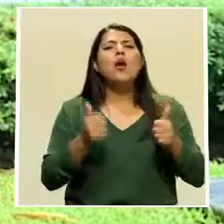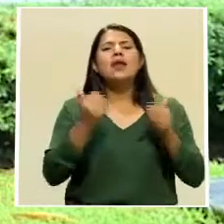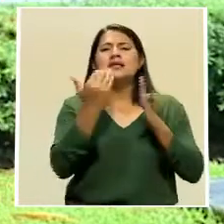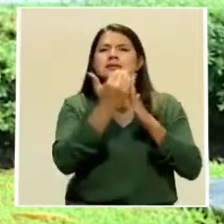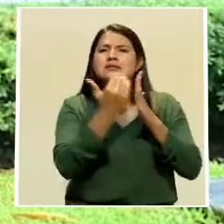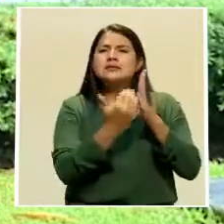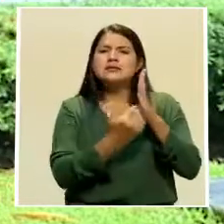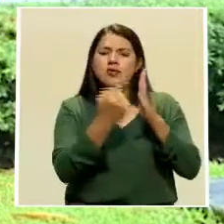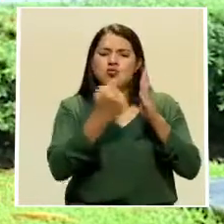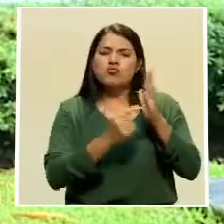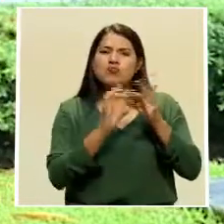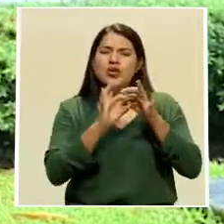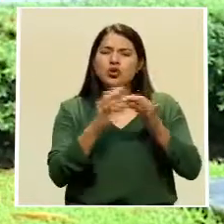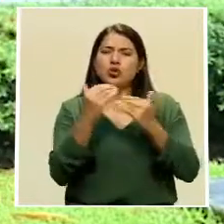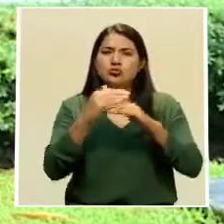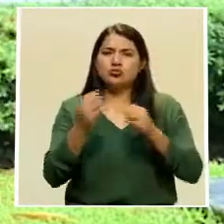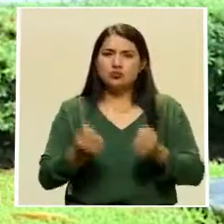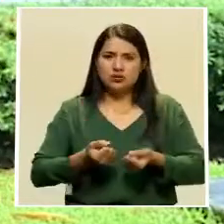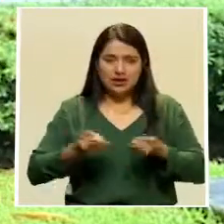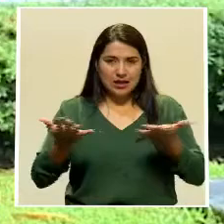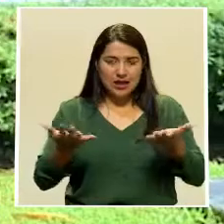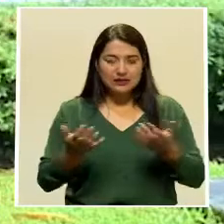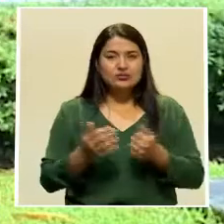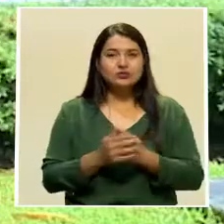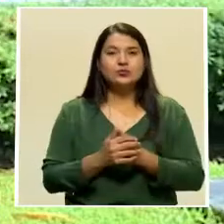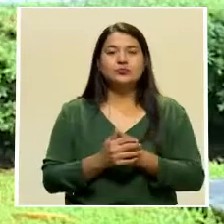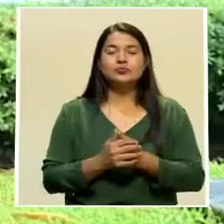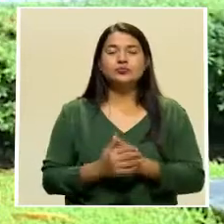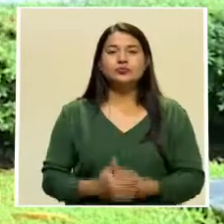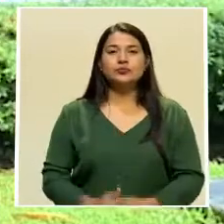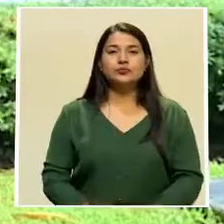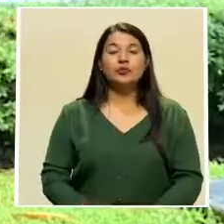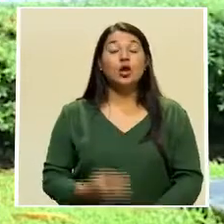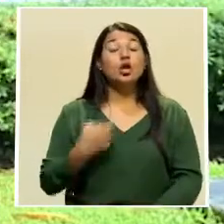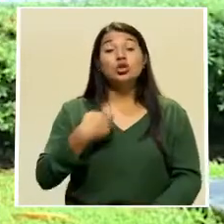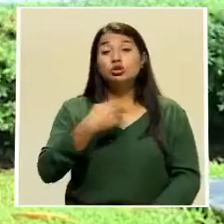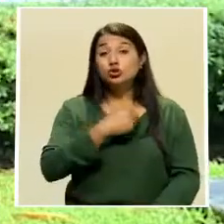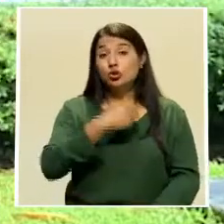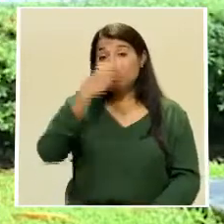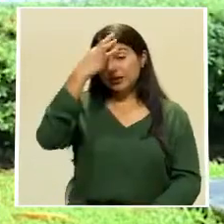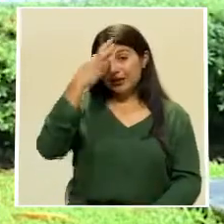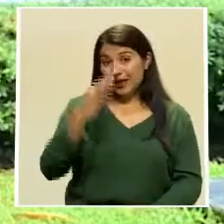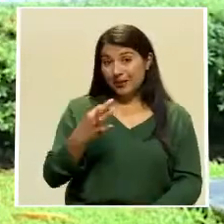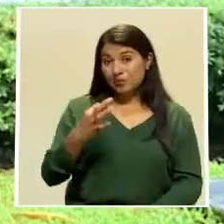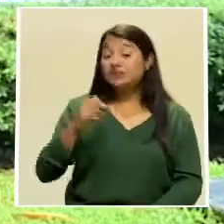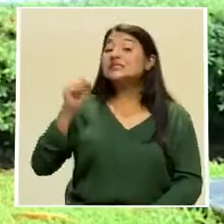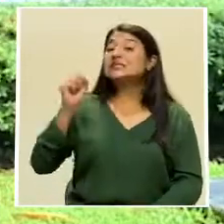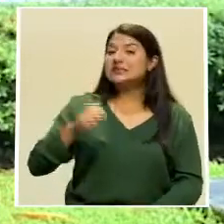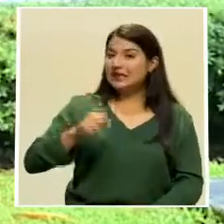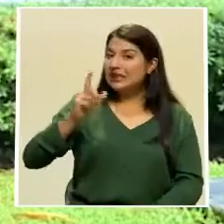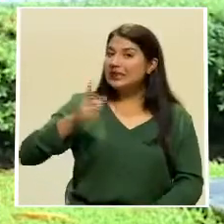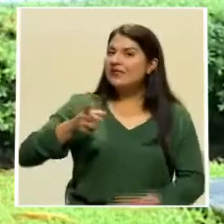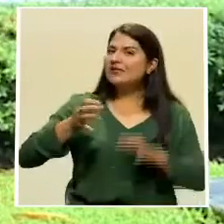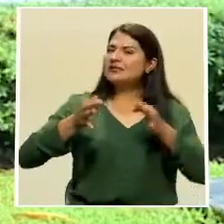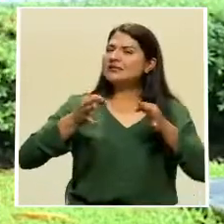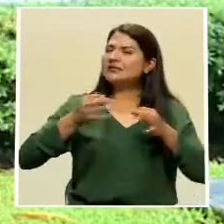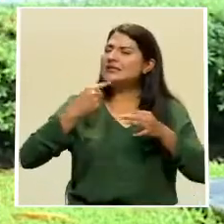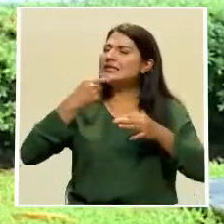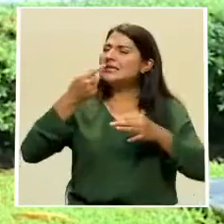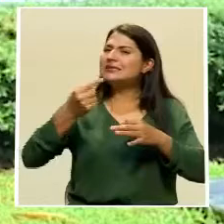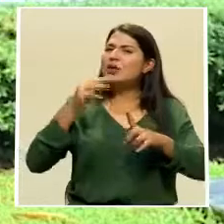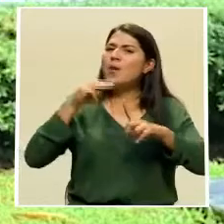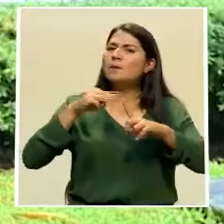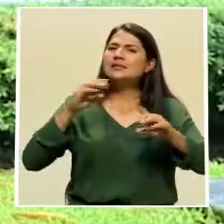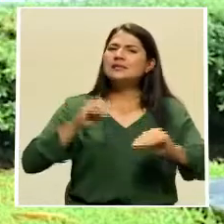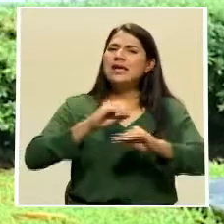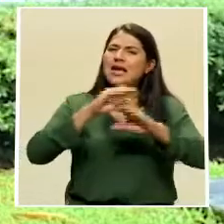existiera tiempo de pandemia o una crisis a nivel de empleo en el país. Entonces creemos que sí tienen que dar un muy buen mensaje,